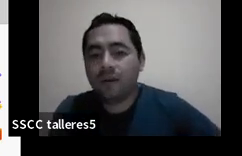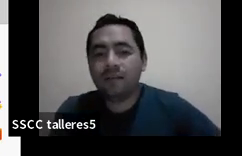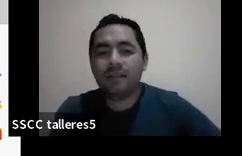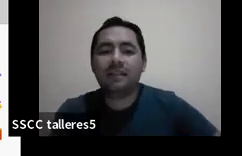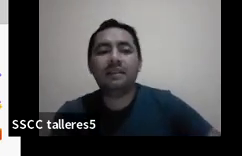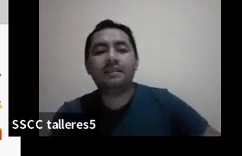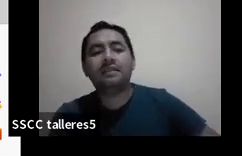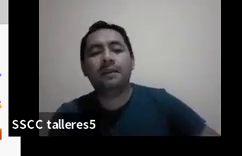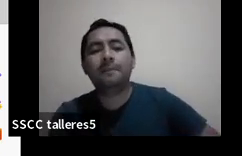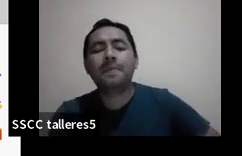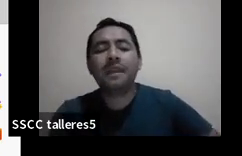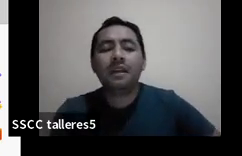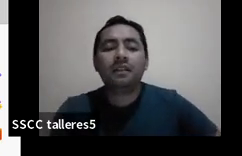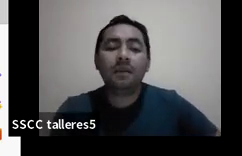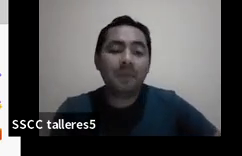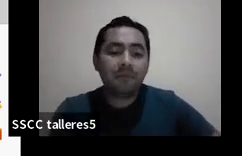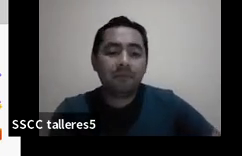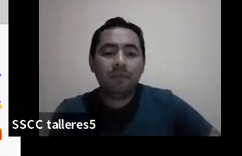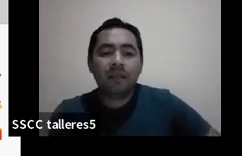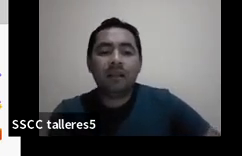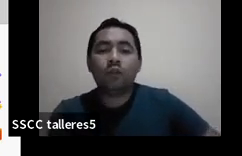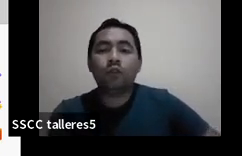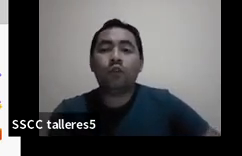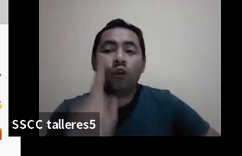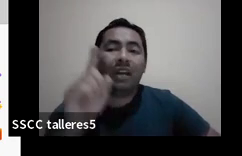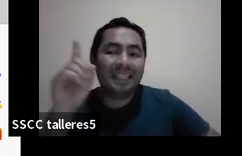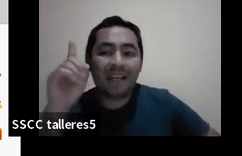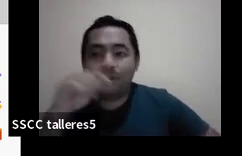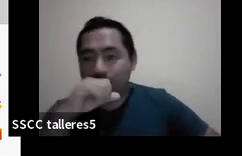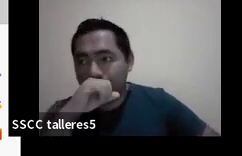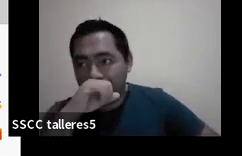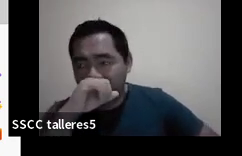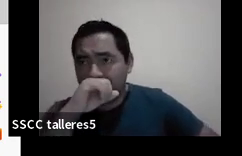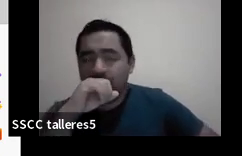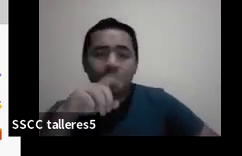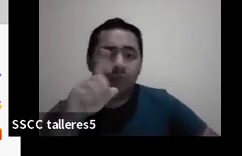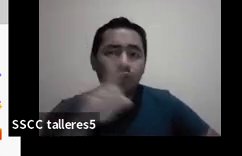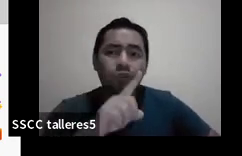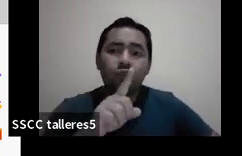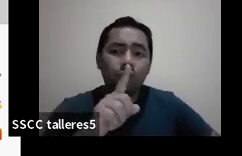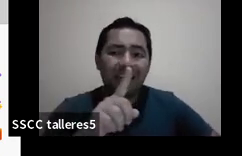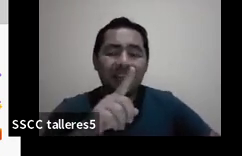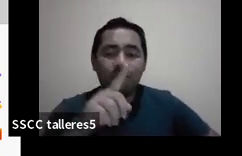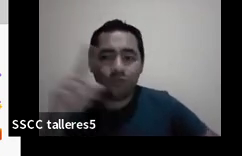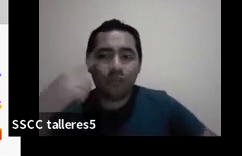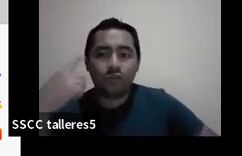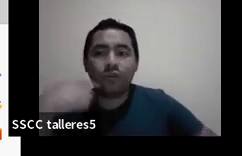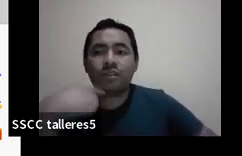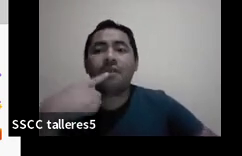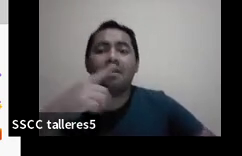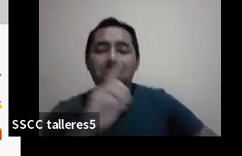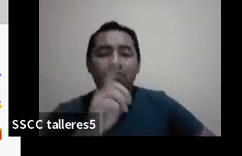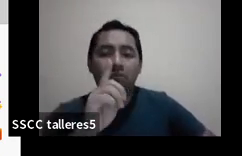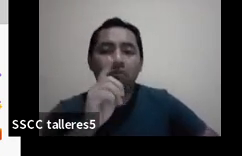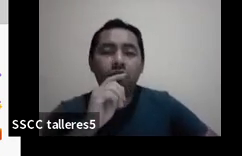de lengua de señas, ¿ya? También los sordos oralizados, muchos sordos oralizados, o sea,